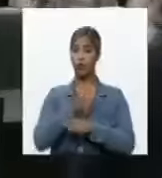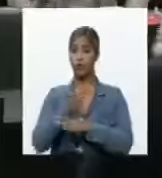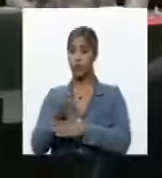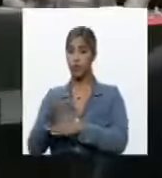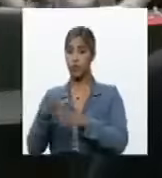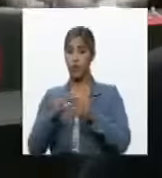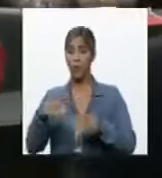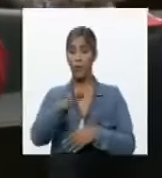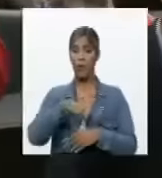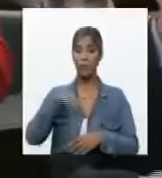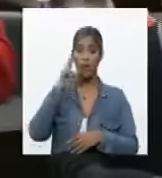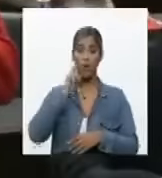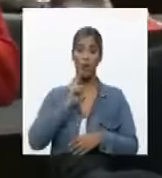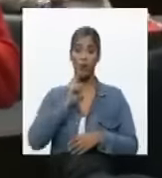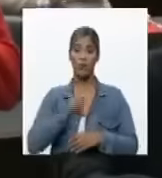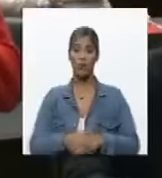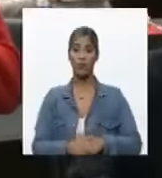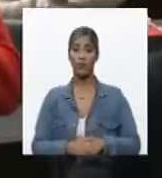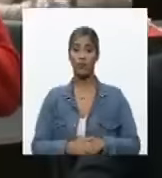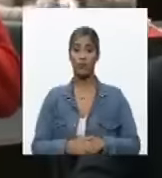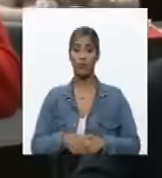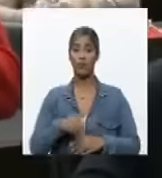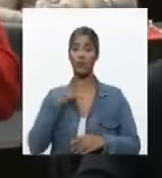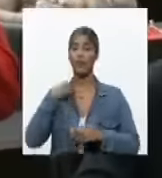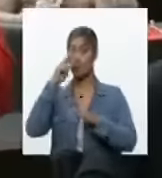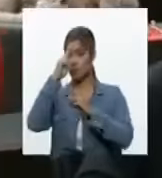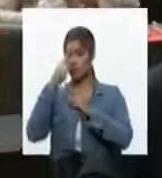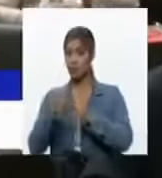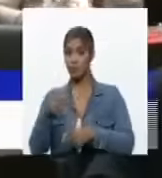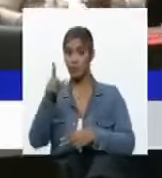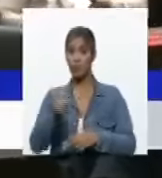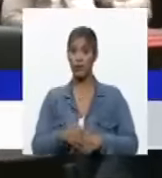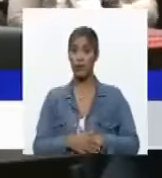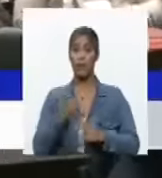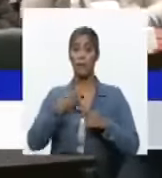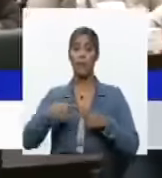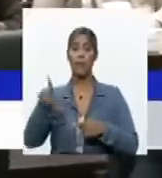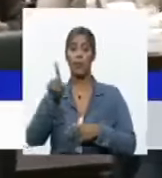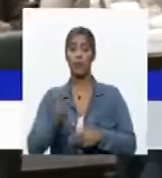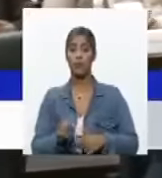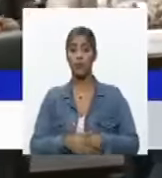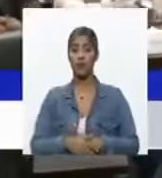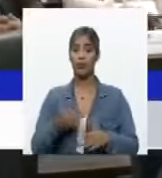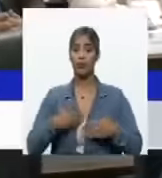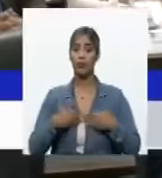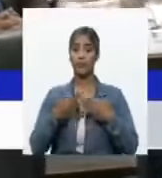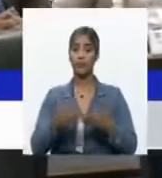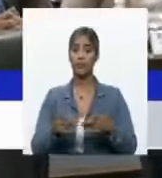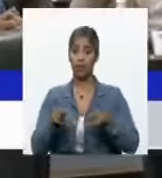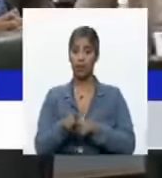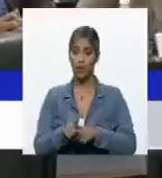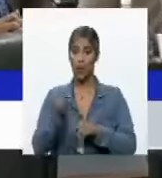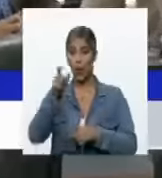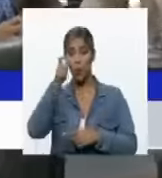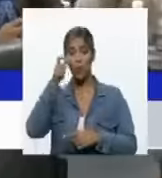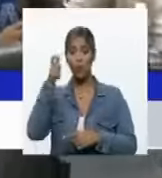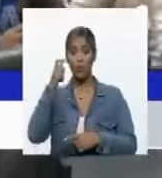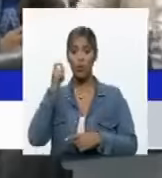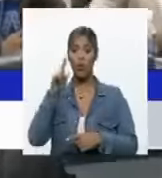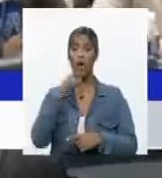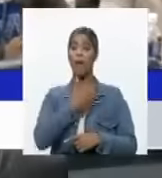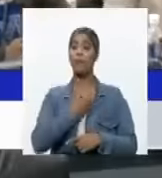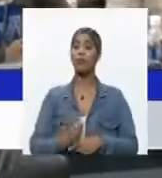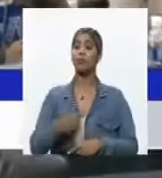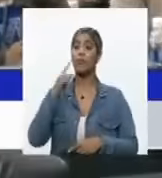Bolívar de nuestro país, reconociendo también, pero además garantizando junto a nuestro pueblo y al